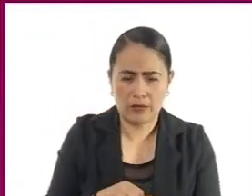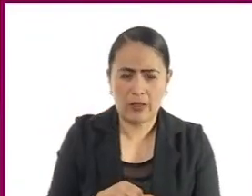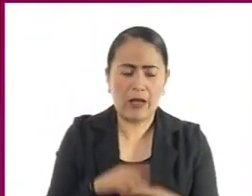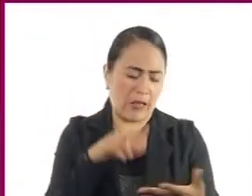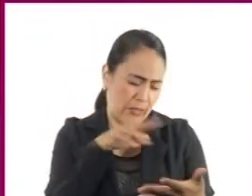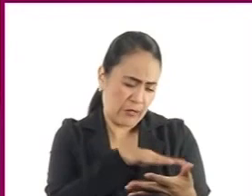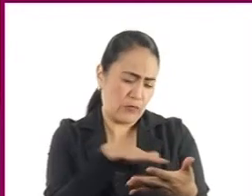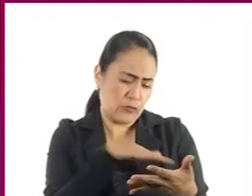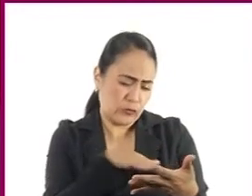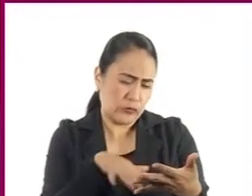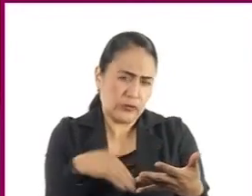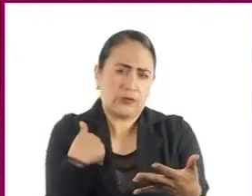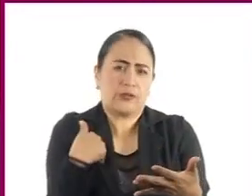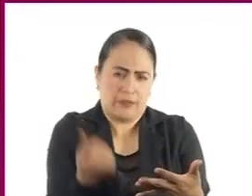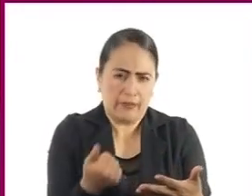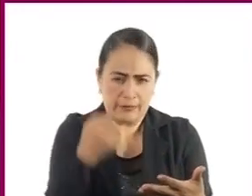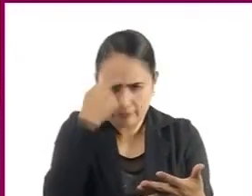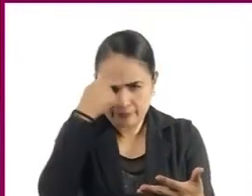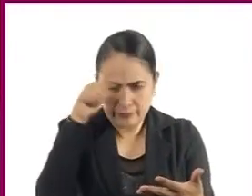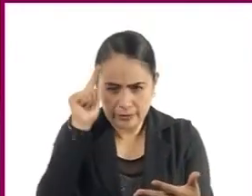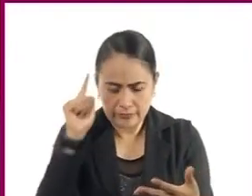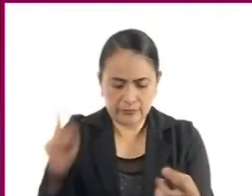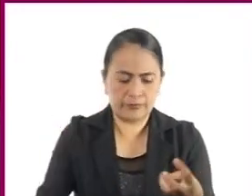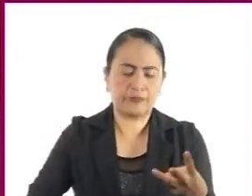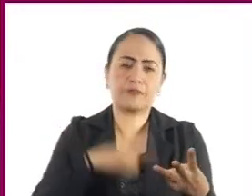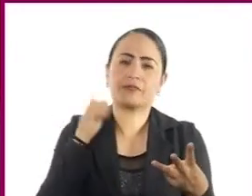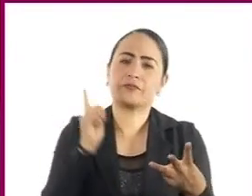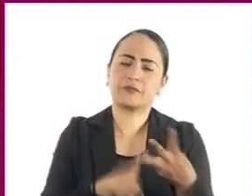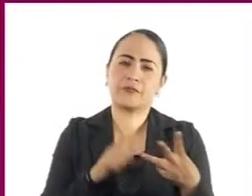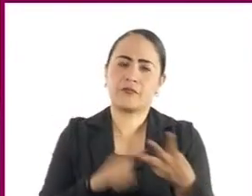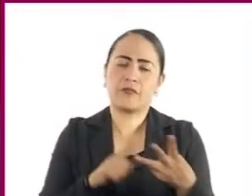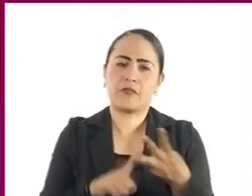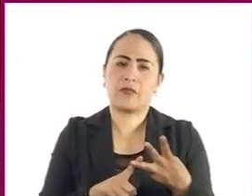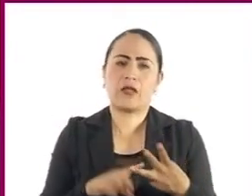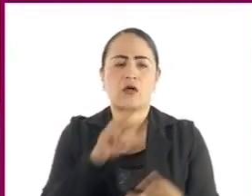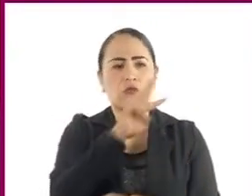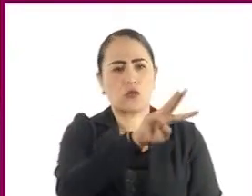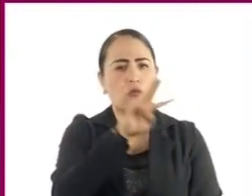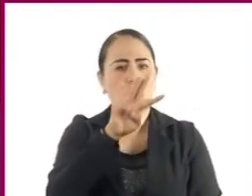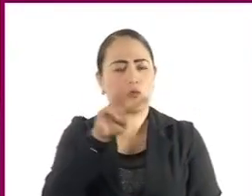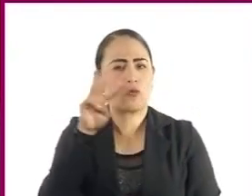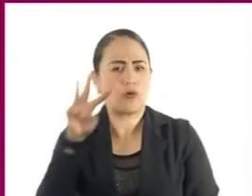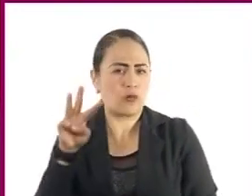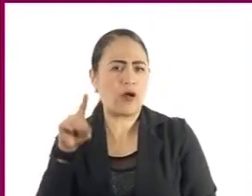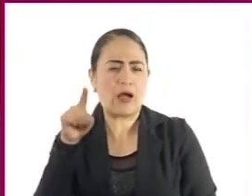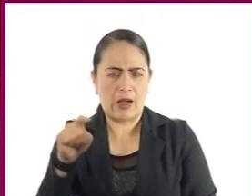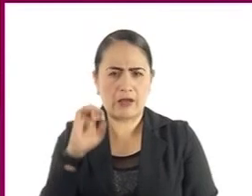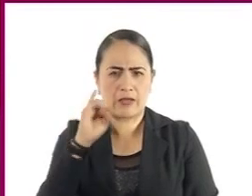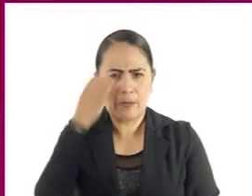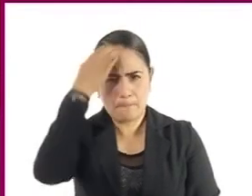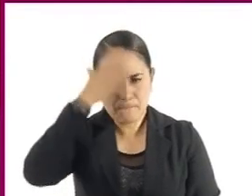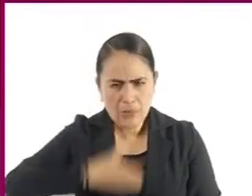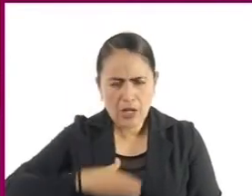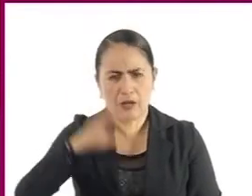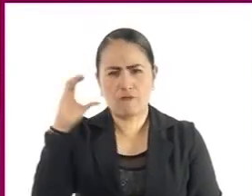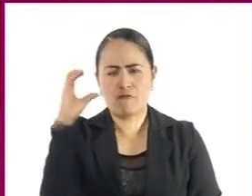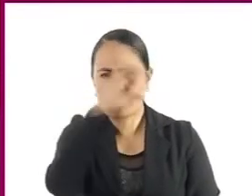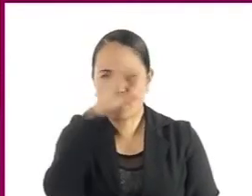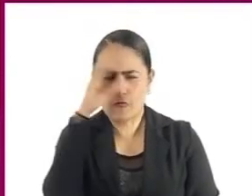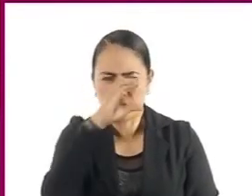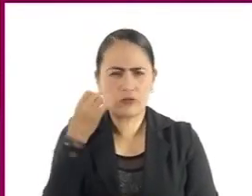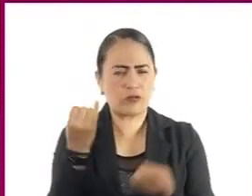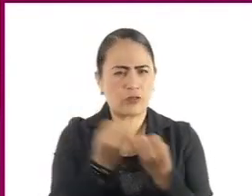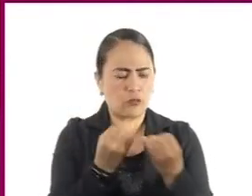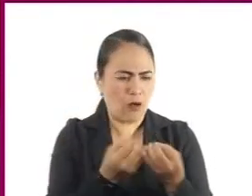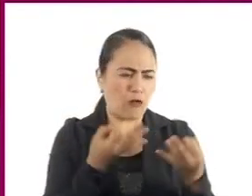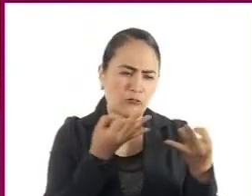de entender. Punto número 3. Que el sitio web sea acompañado con fotos, imágenes y le sea atractivo